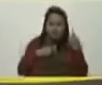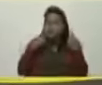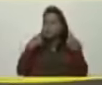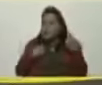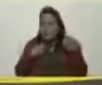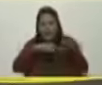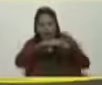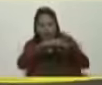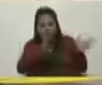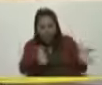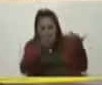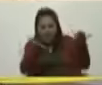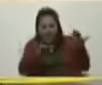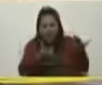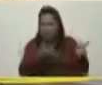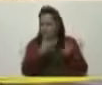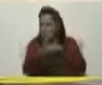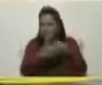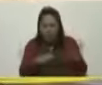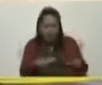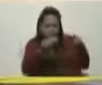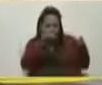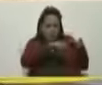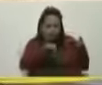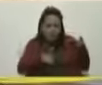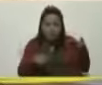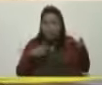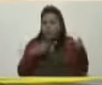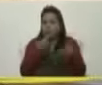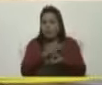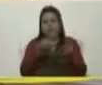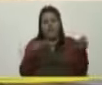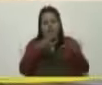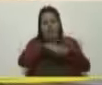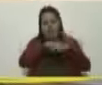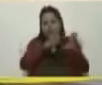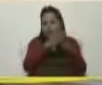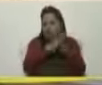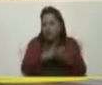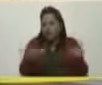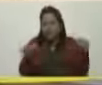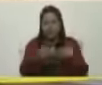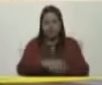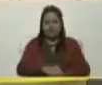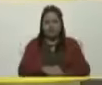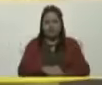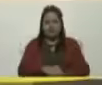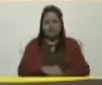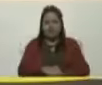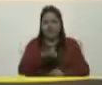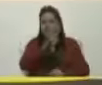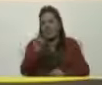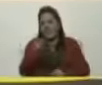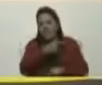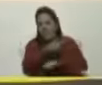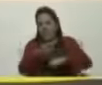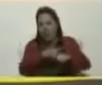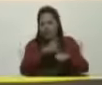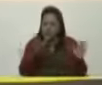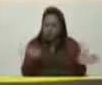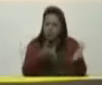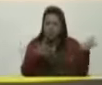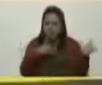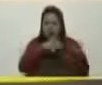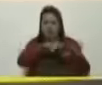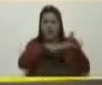hable sin papel, yo hablo perfectamente todo y 20 horas si quieren yo las hablo.